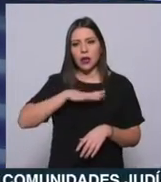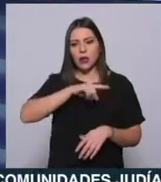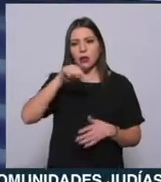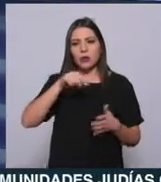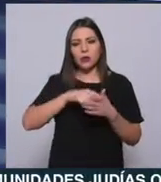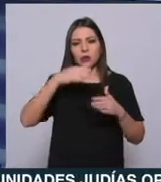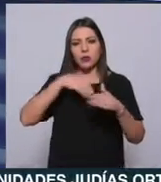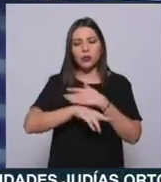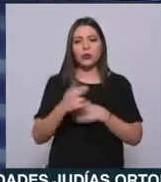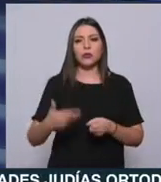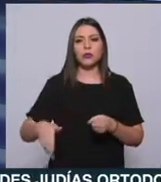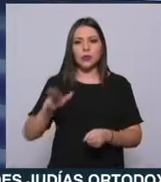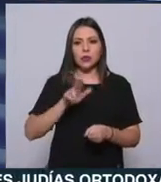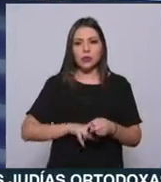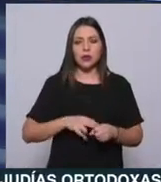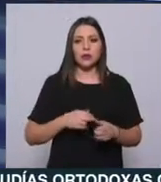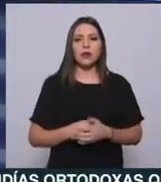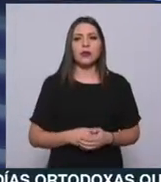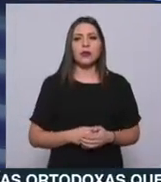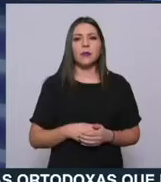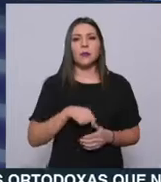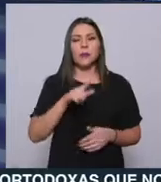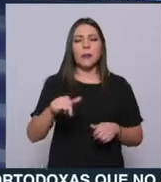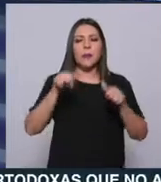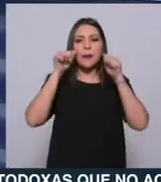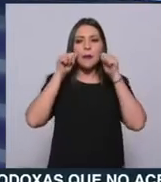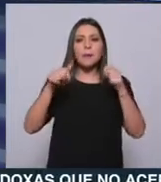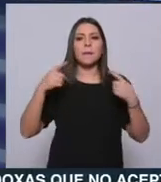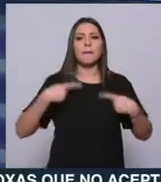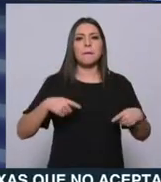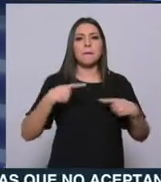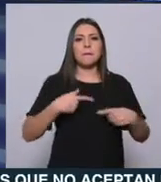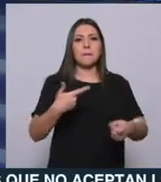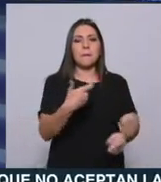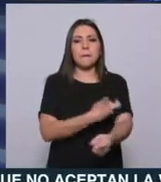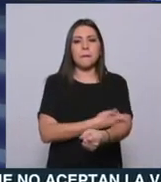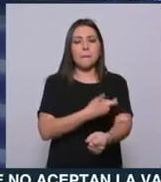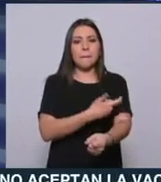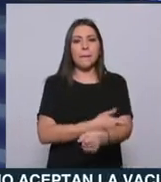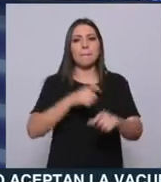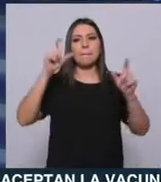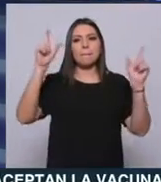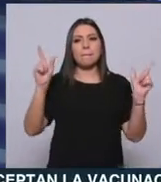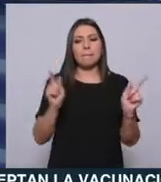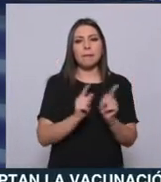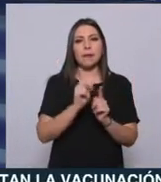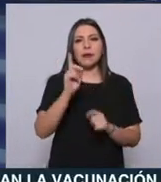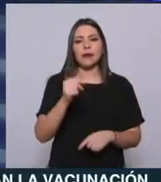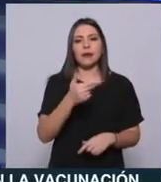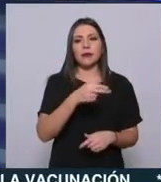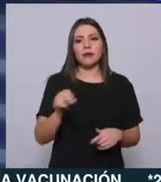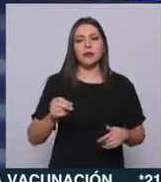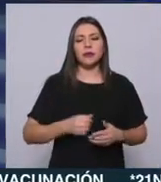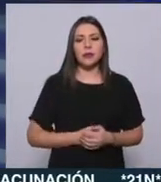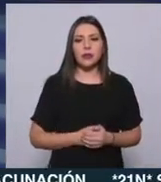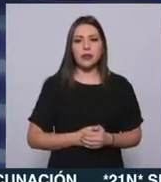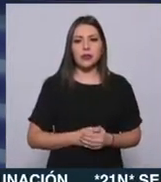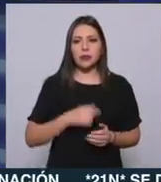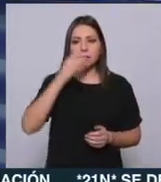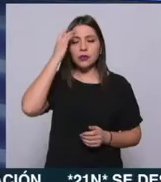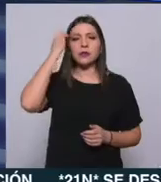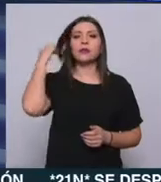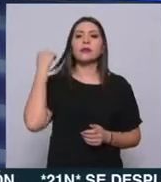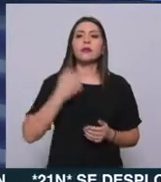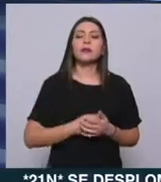de hospitalización, unidades de atención a usuarios de heroínas, reducción de daño, o sea, varios programas